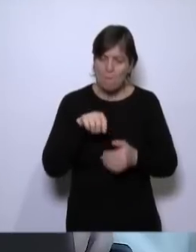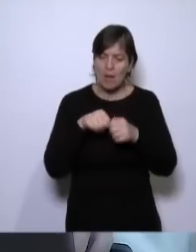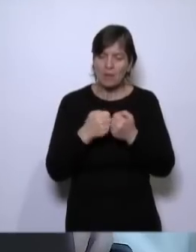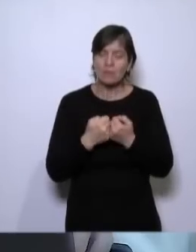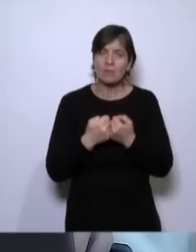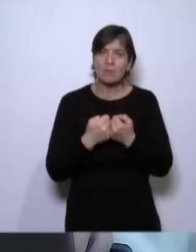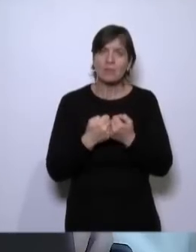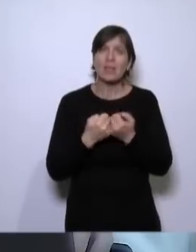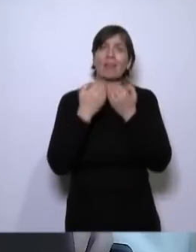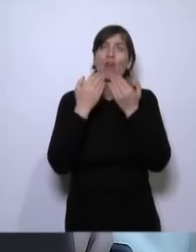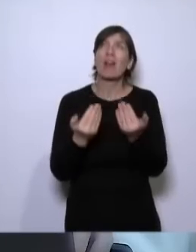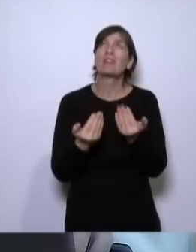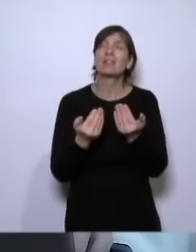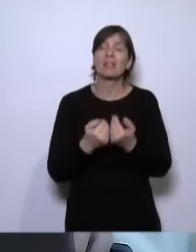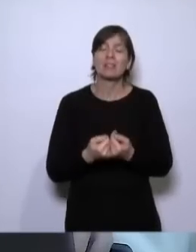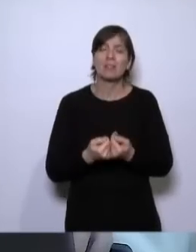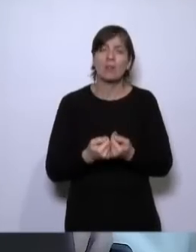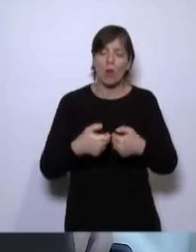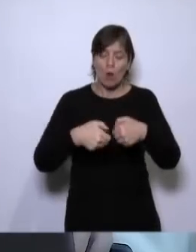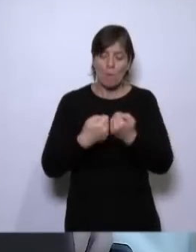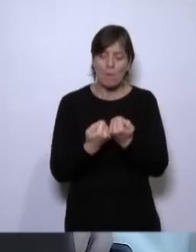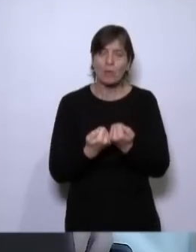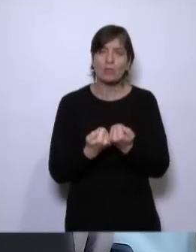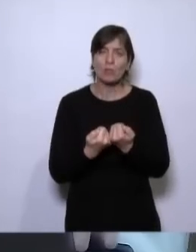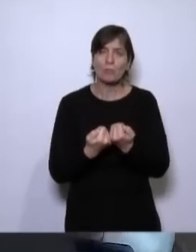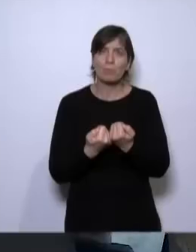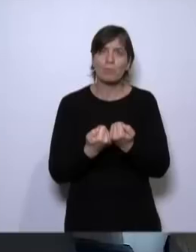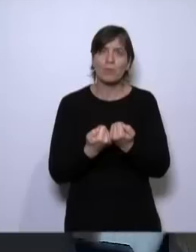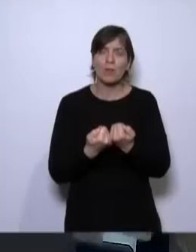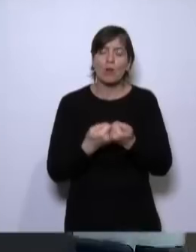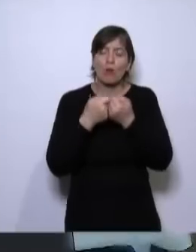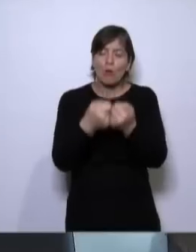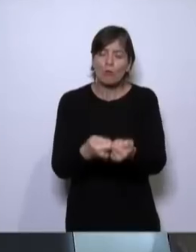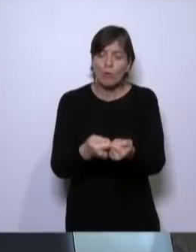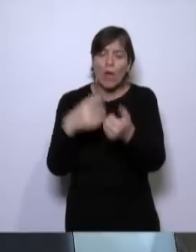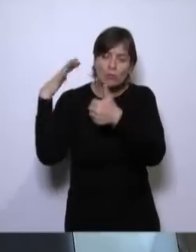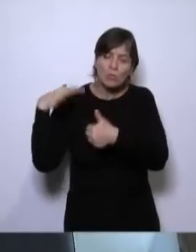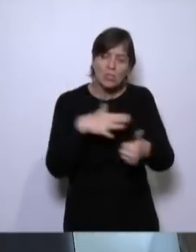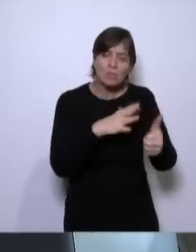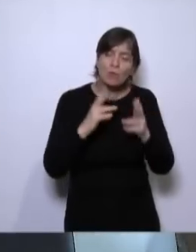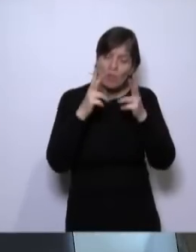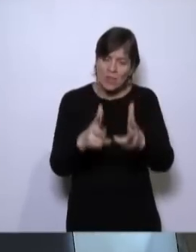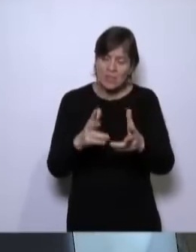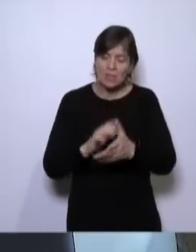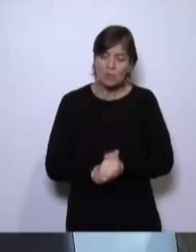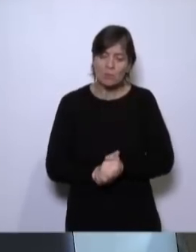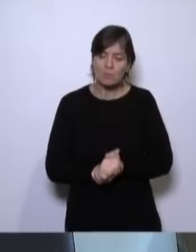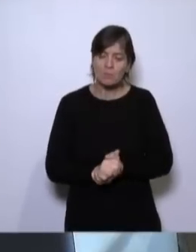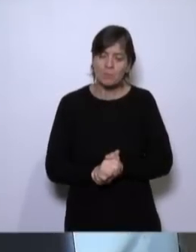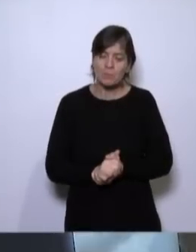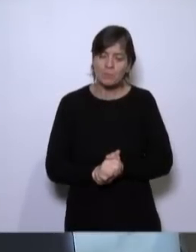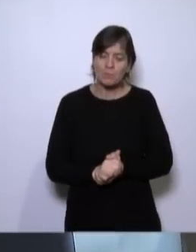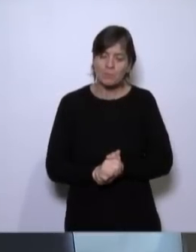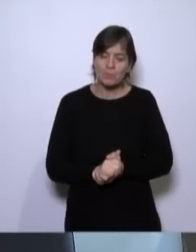pan, te dio gracias, Padre, lo partió y lo dio a sus discípulos,